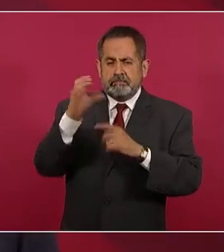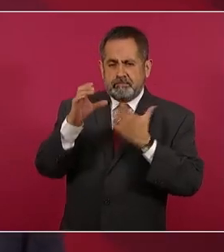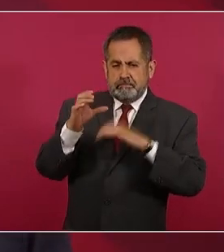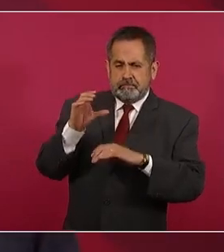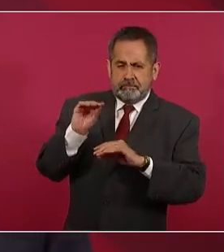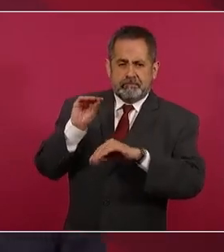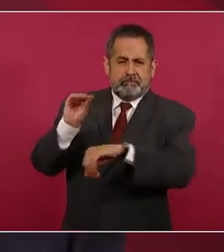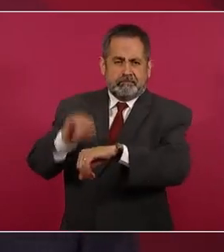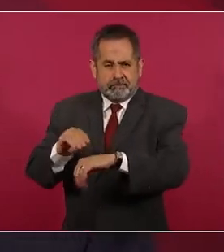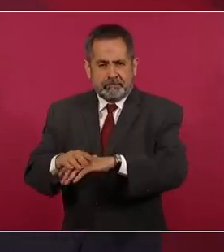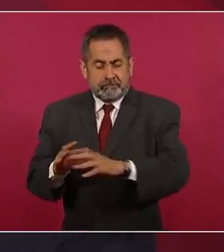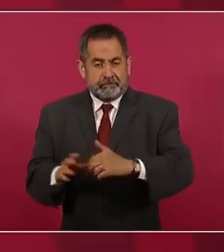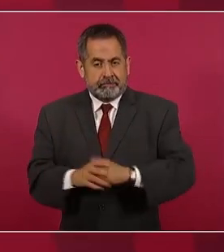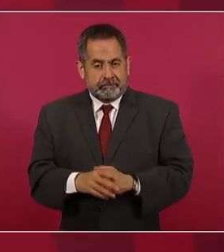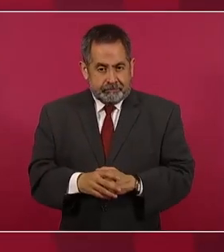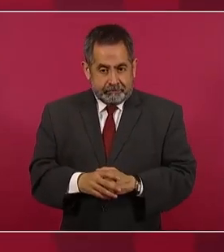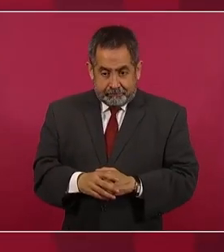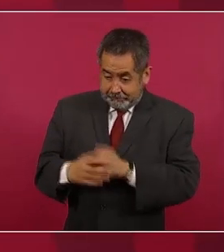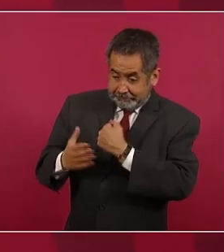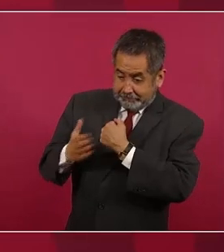Tercera llamada.